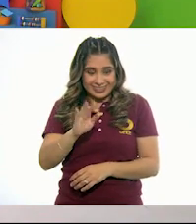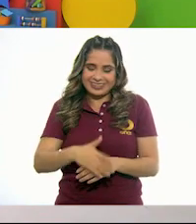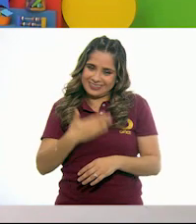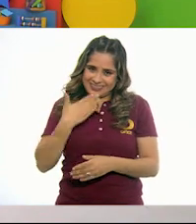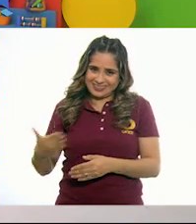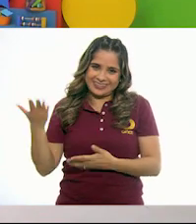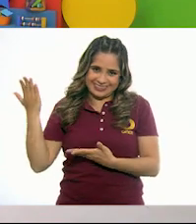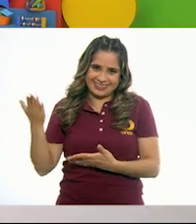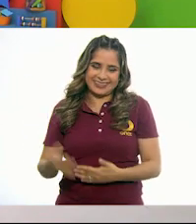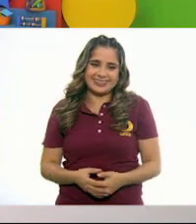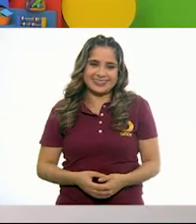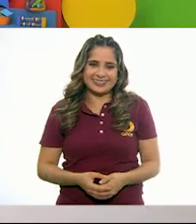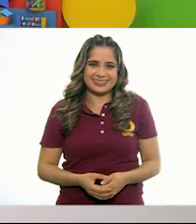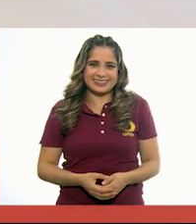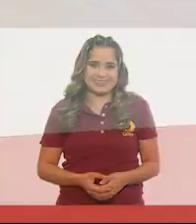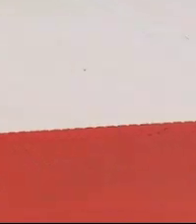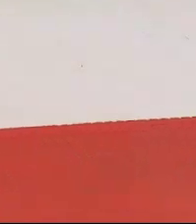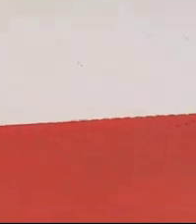¡Uy!